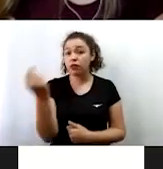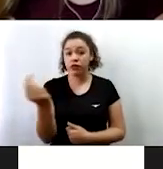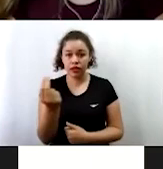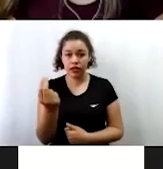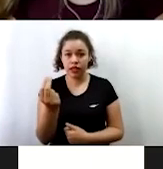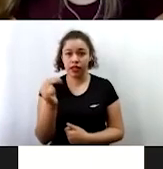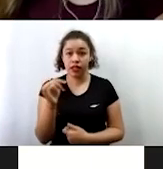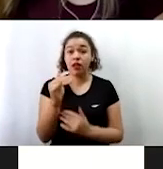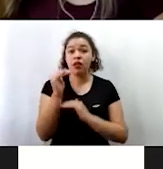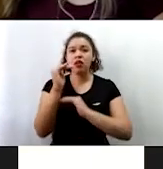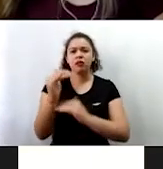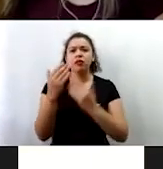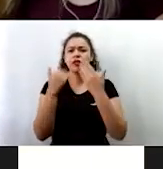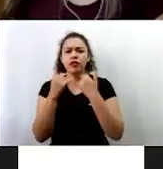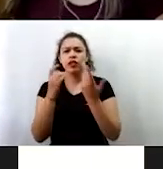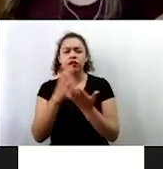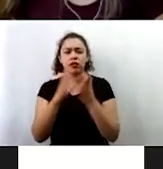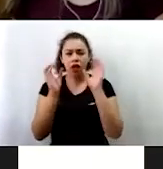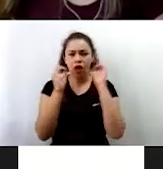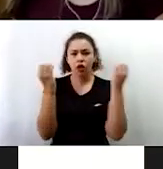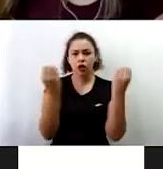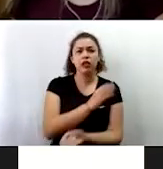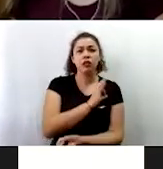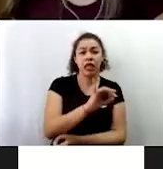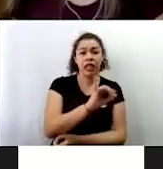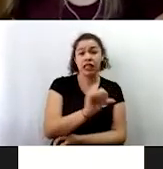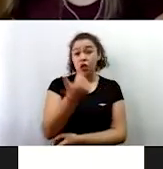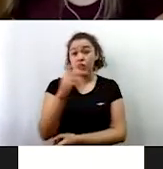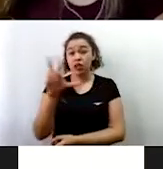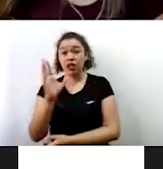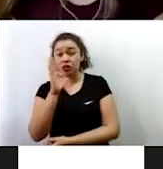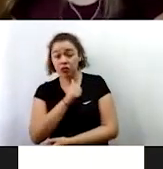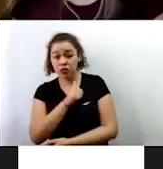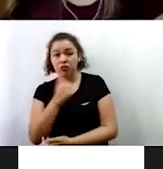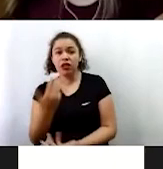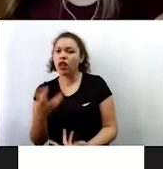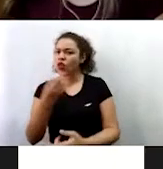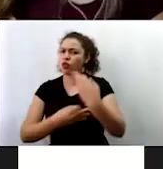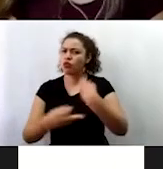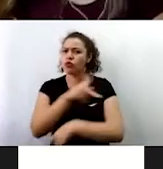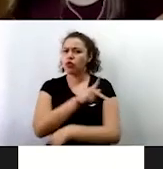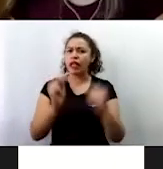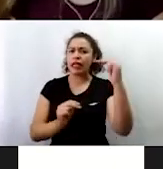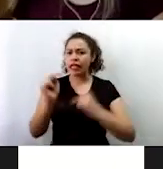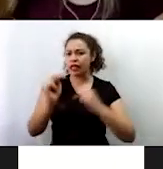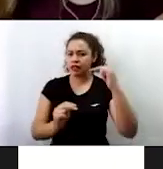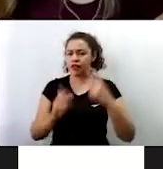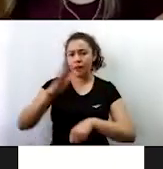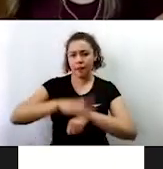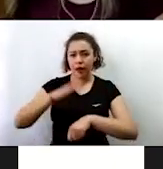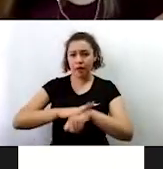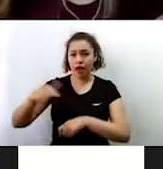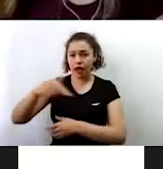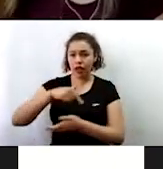tiene limitantes a que unas organizaciones sí lo puedan hacer y otras no. Todas la deberían de hacer a todos los niveles, sobre todo en el local,